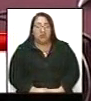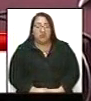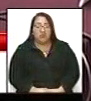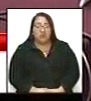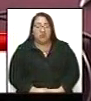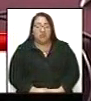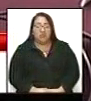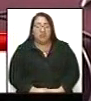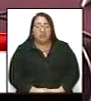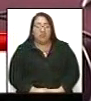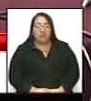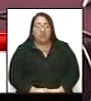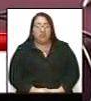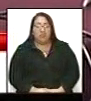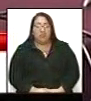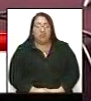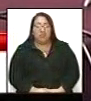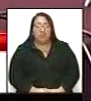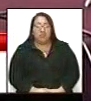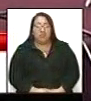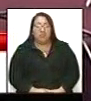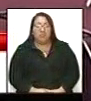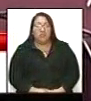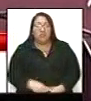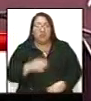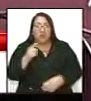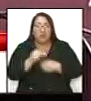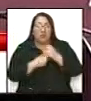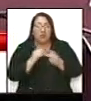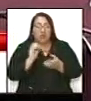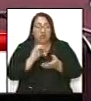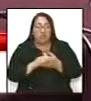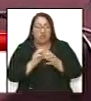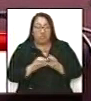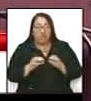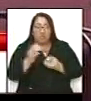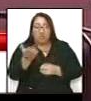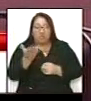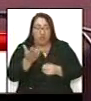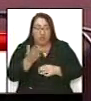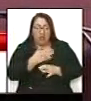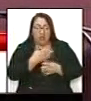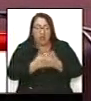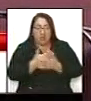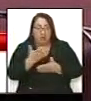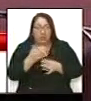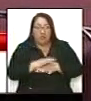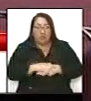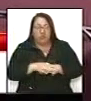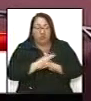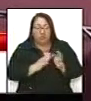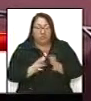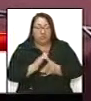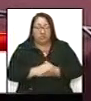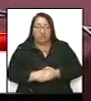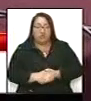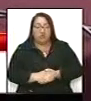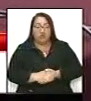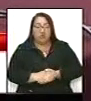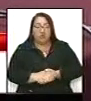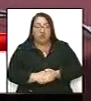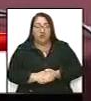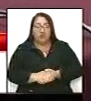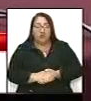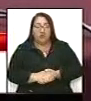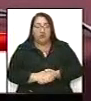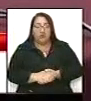un plazo de un año. Entonces, allí en donde se establece como requisito en la propuesta que hemos elaborado los miembros de la célula parlamentaria PRISTA,